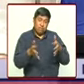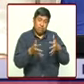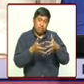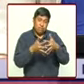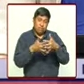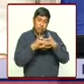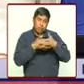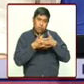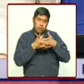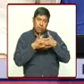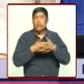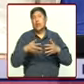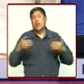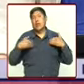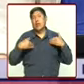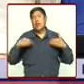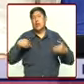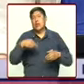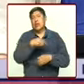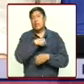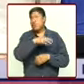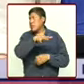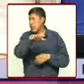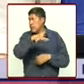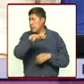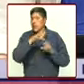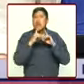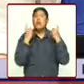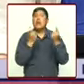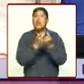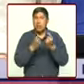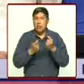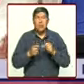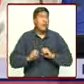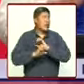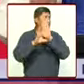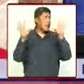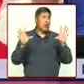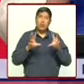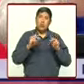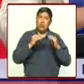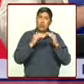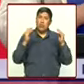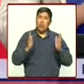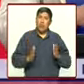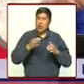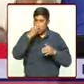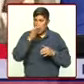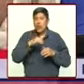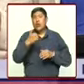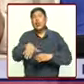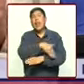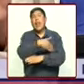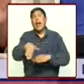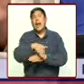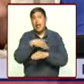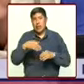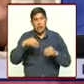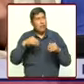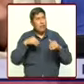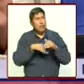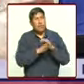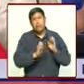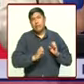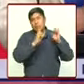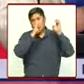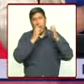refugio que tenemos en el departamento. Claro, y si no están en la casa o cerca de la casa, al primer edificio que